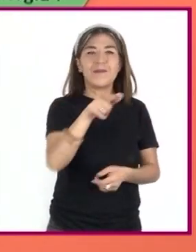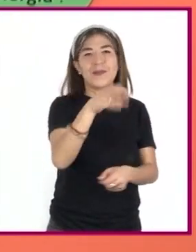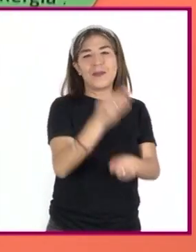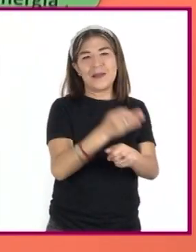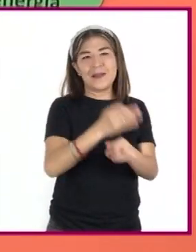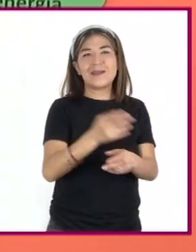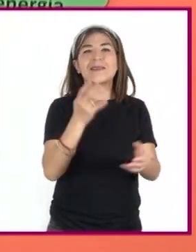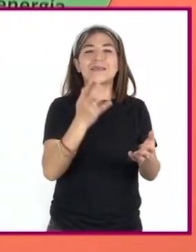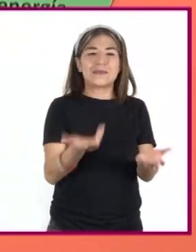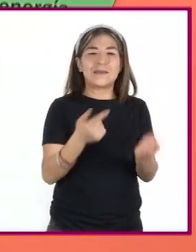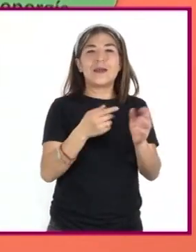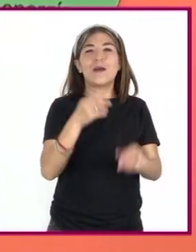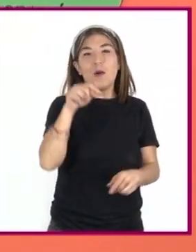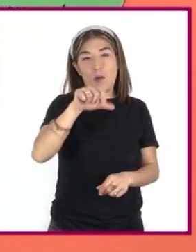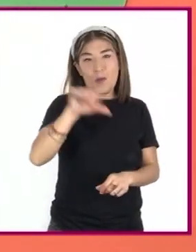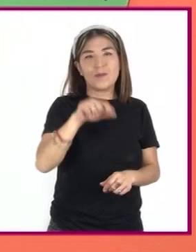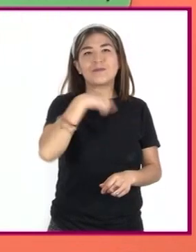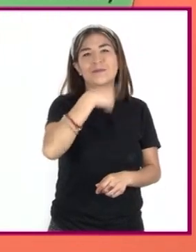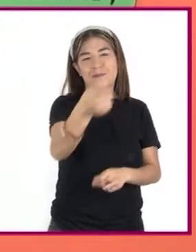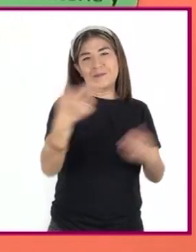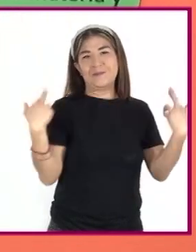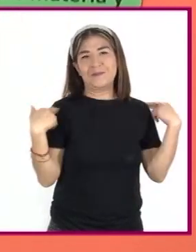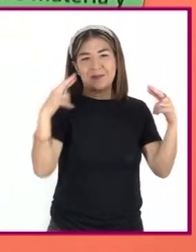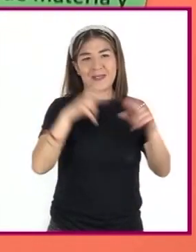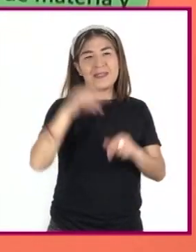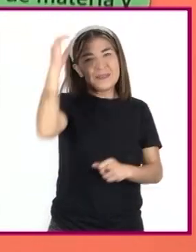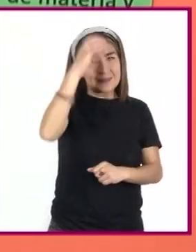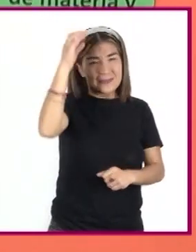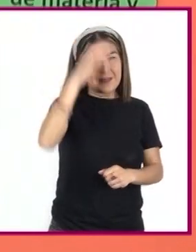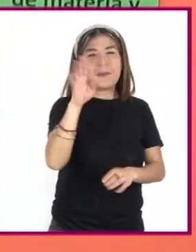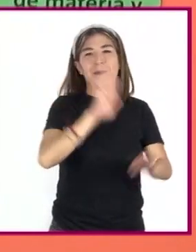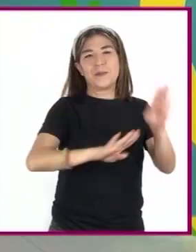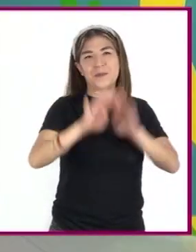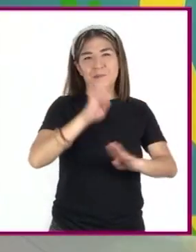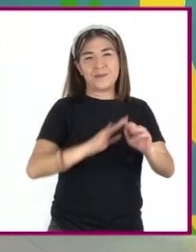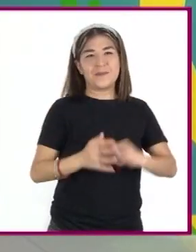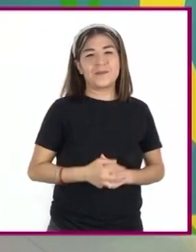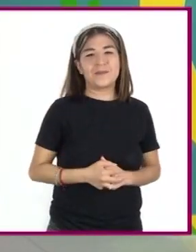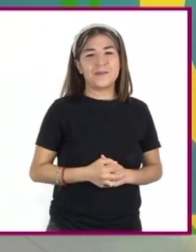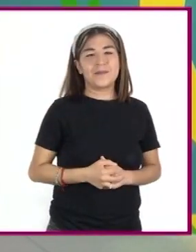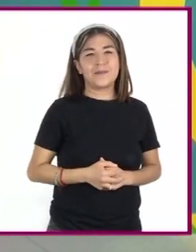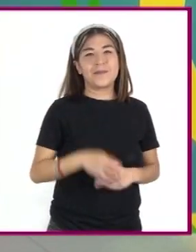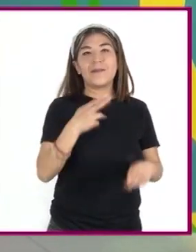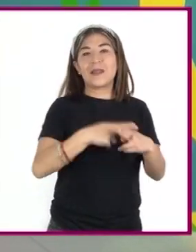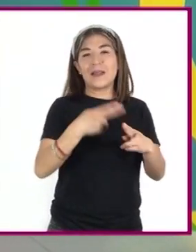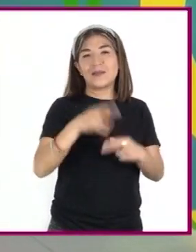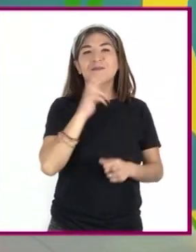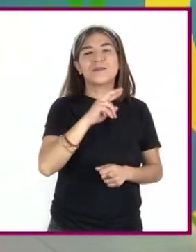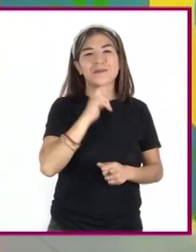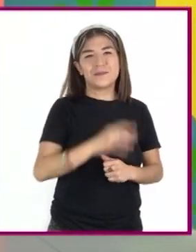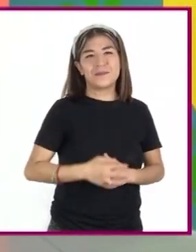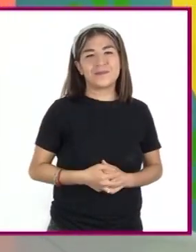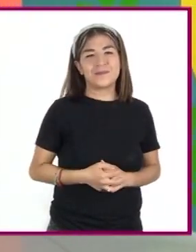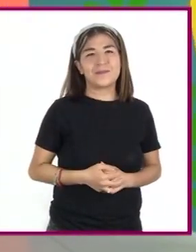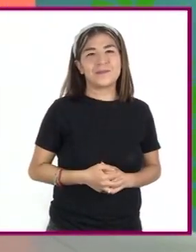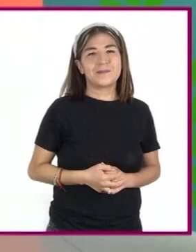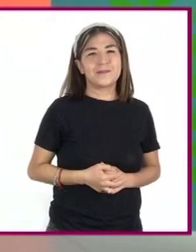habernos permitido ser, por hoy, sus profesores de Ciencias Biología. Hasta pronto.